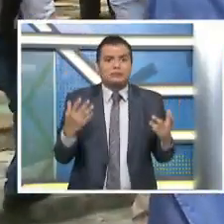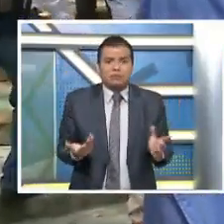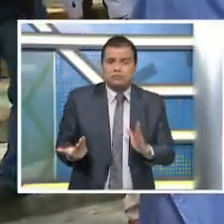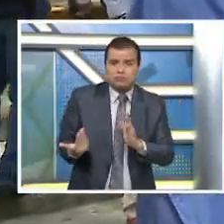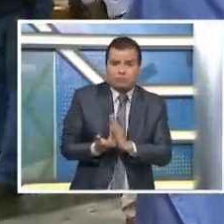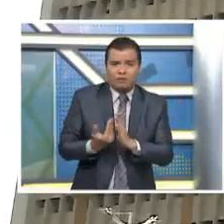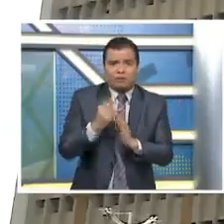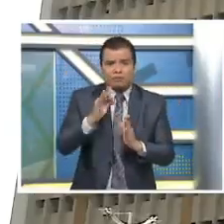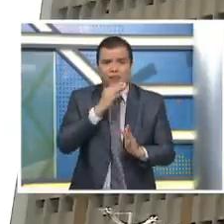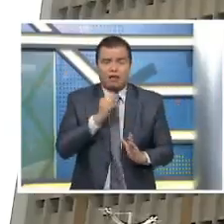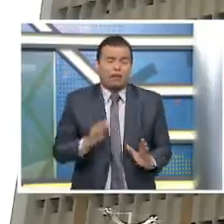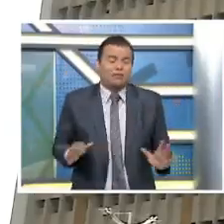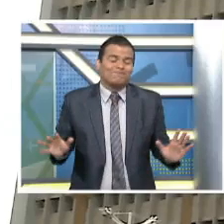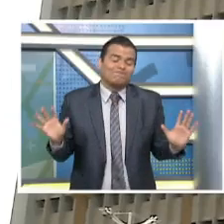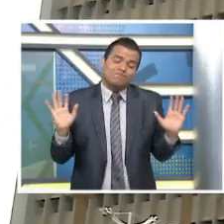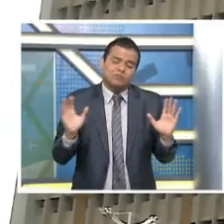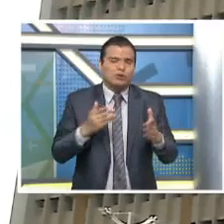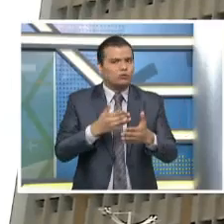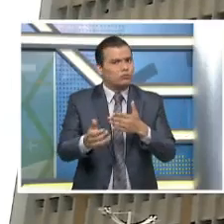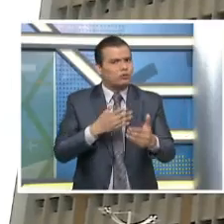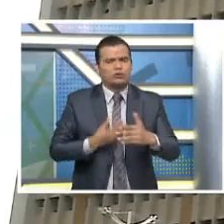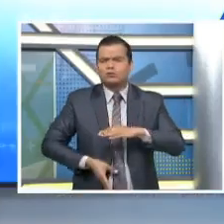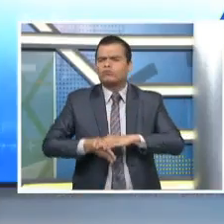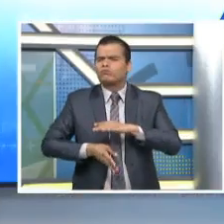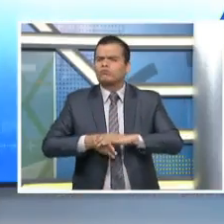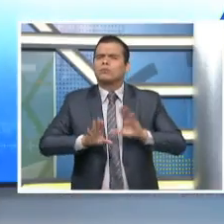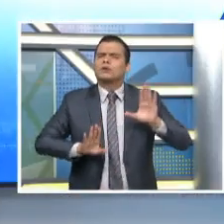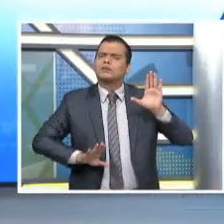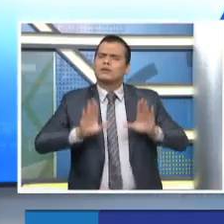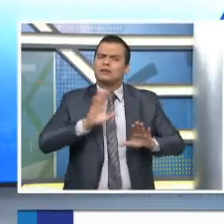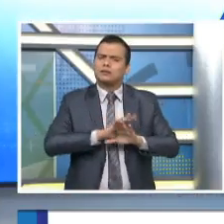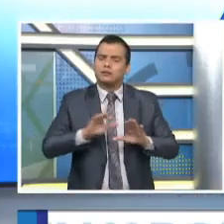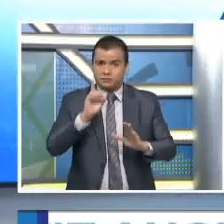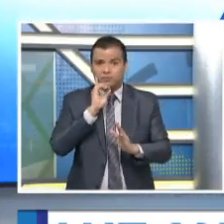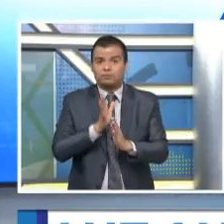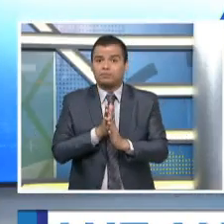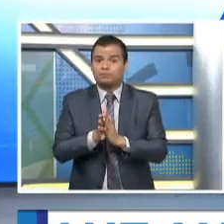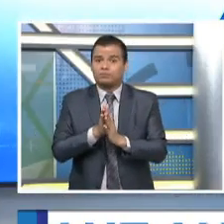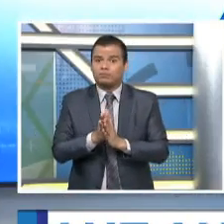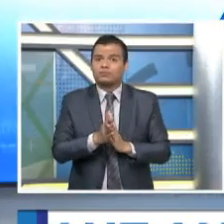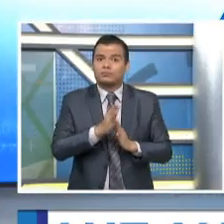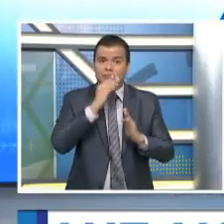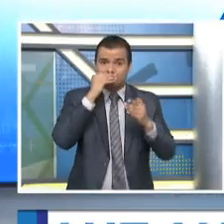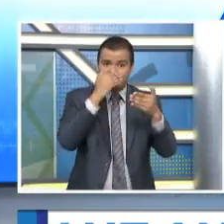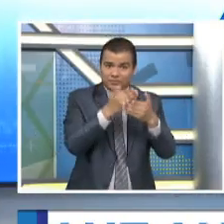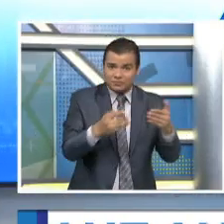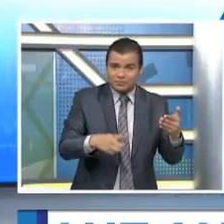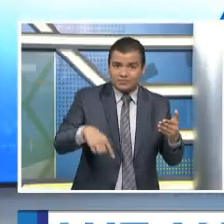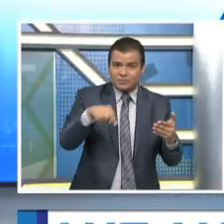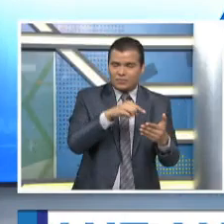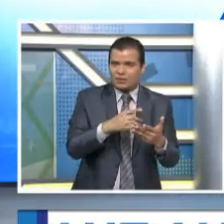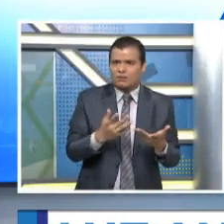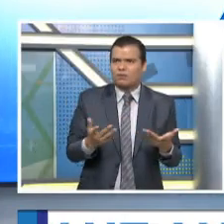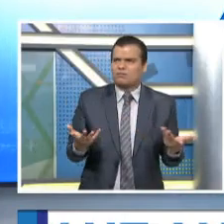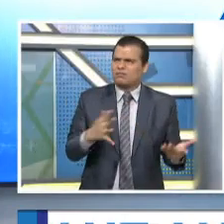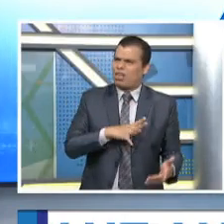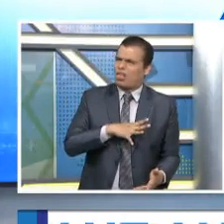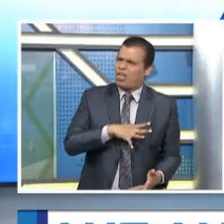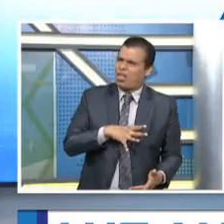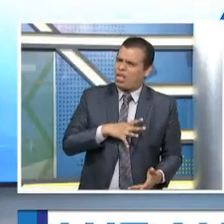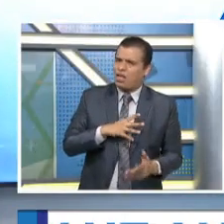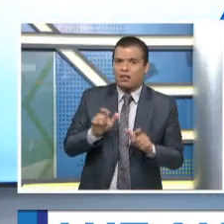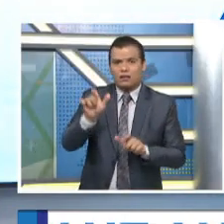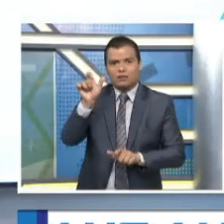no cesarán sus intenciones de llegar a la alcaldía de Cali. Y miren ustedes, gran desazón causó entre los niños la ausencia de los candidatos